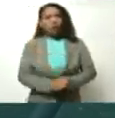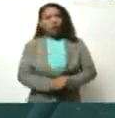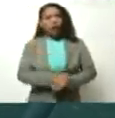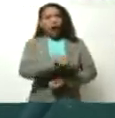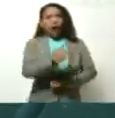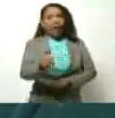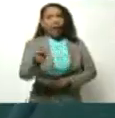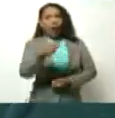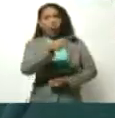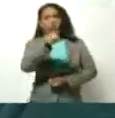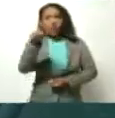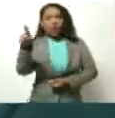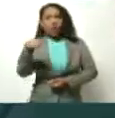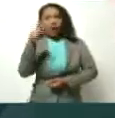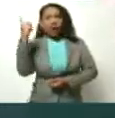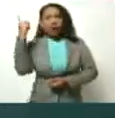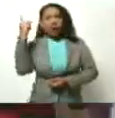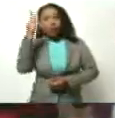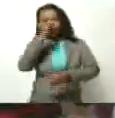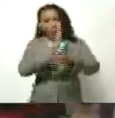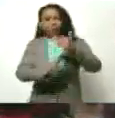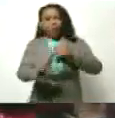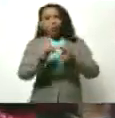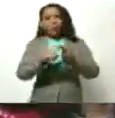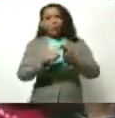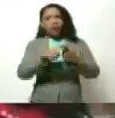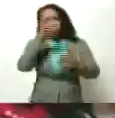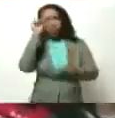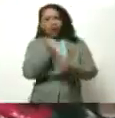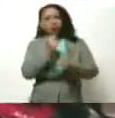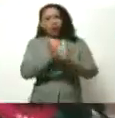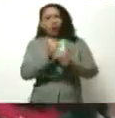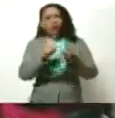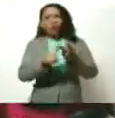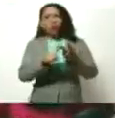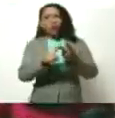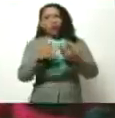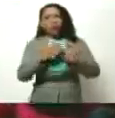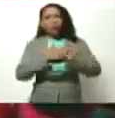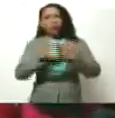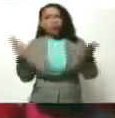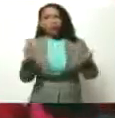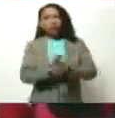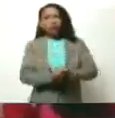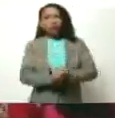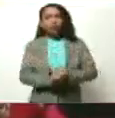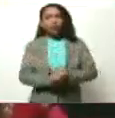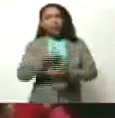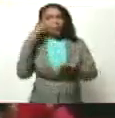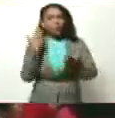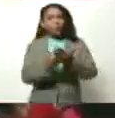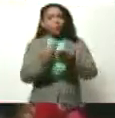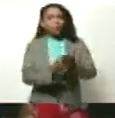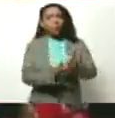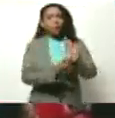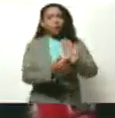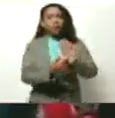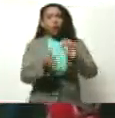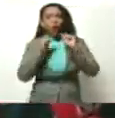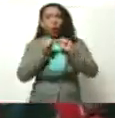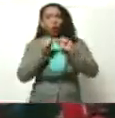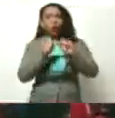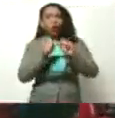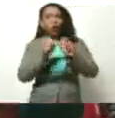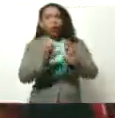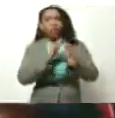cada uno de ellos con la humildad con el trabajo con la entrega con la constancia va a seguir